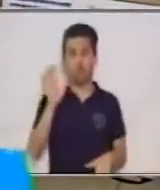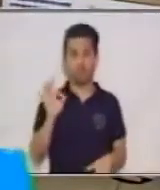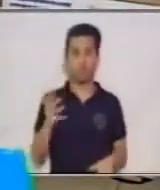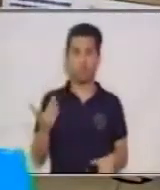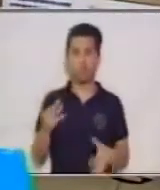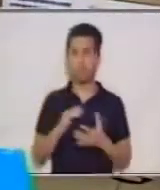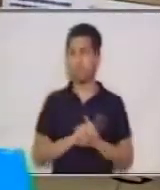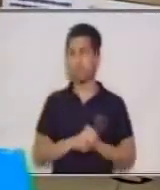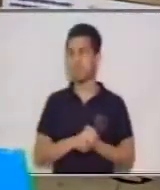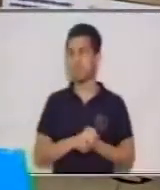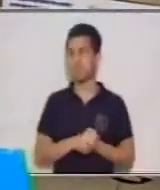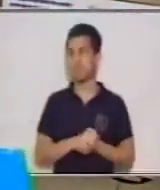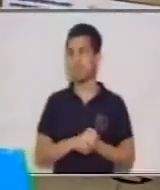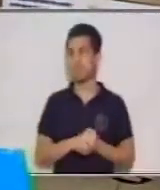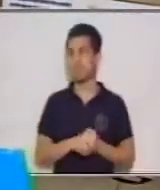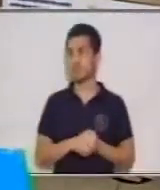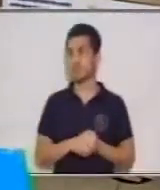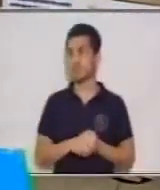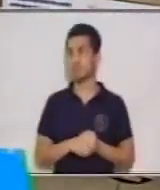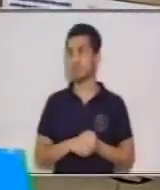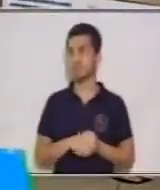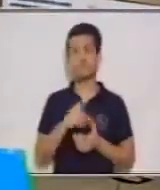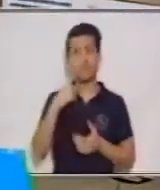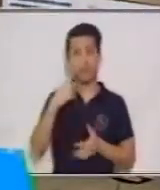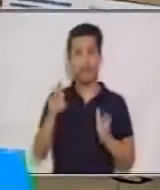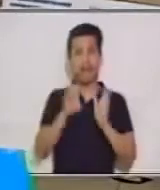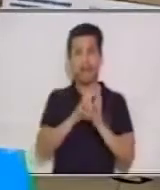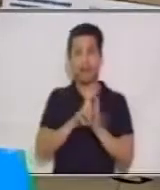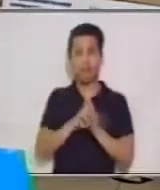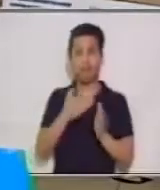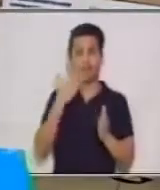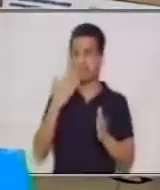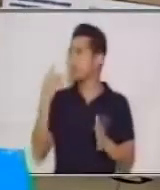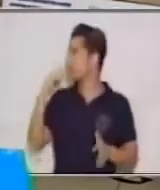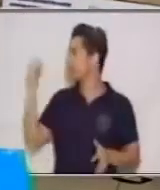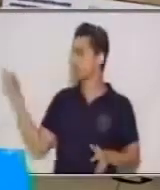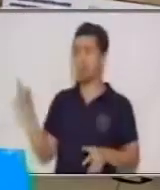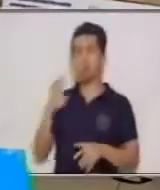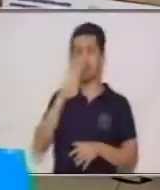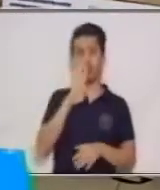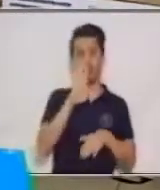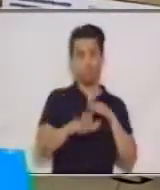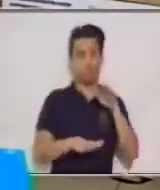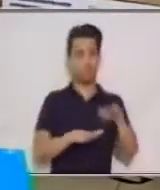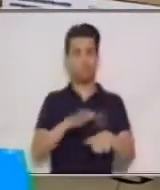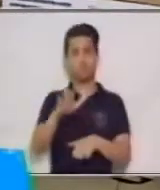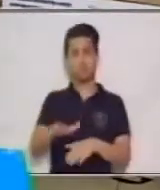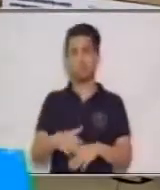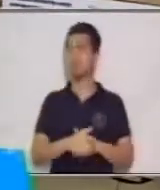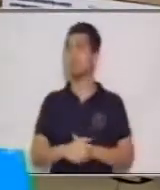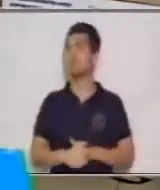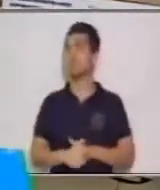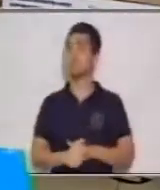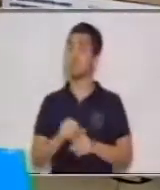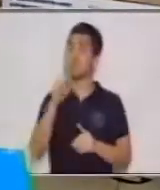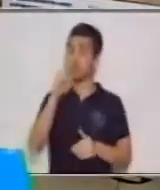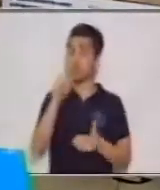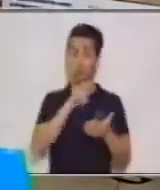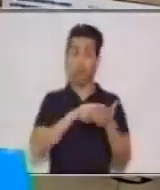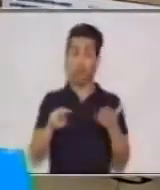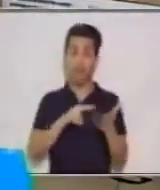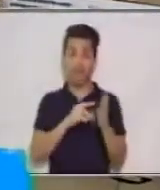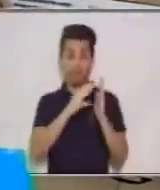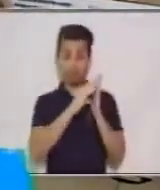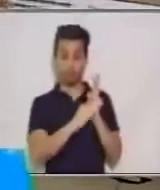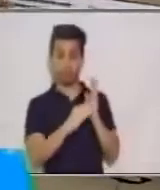contaminado. Entonces vimos con un ejemplo sencillo cuáles son nuestros 4 pasos. Pero cuando lees un texto vas a